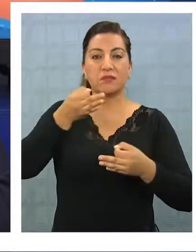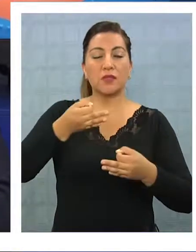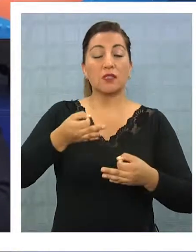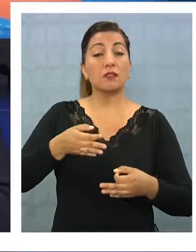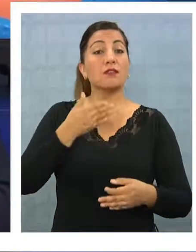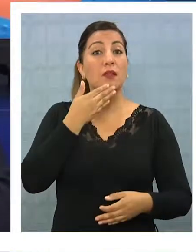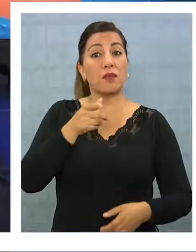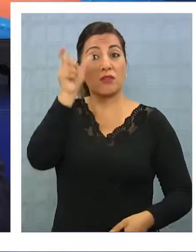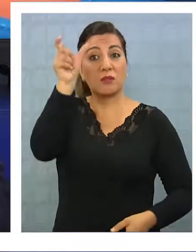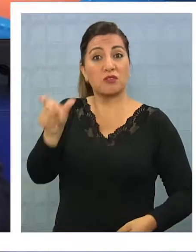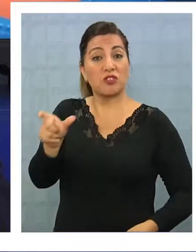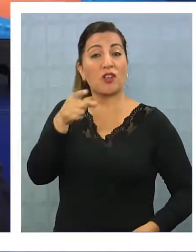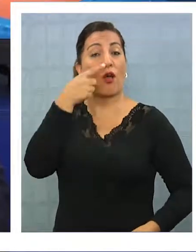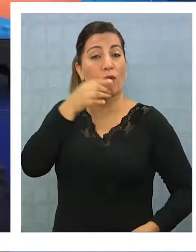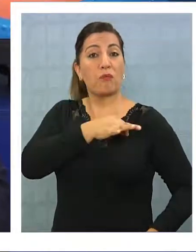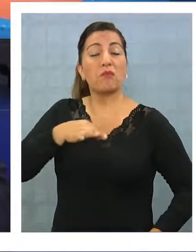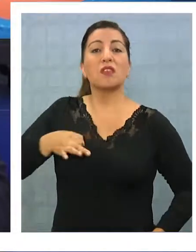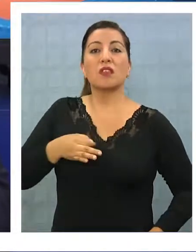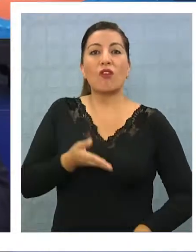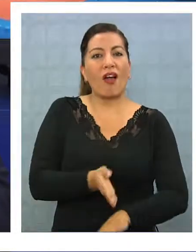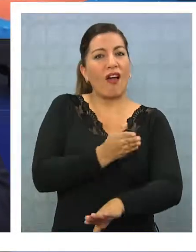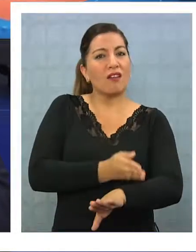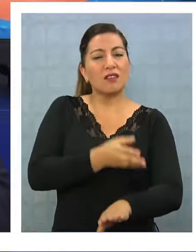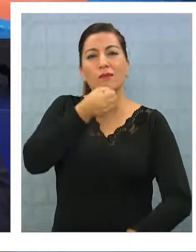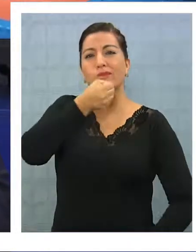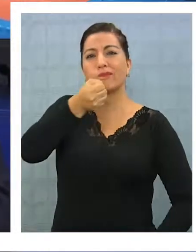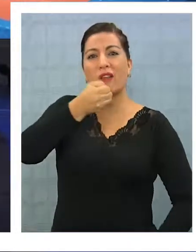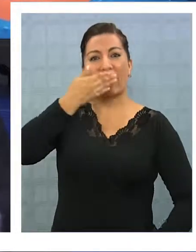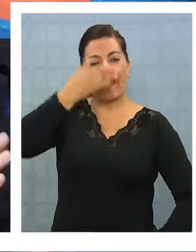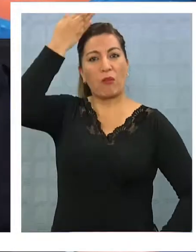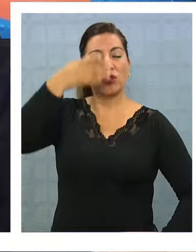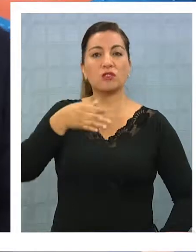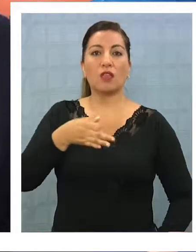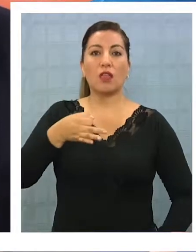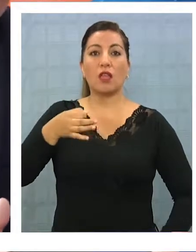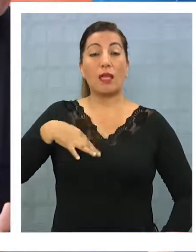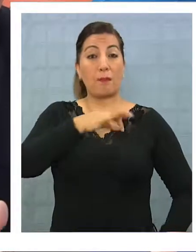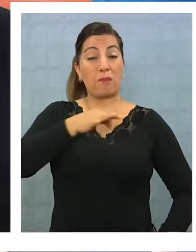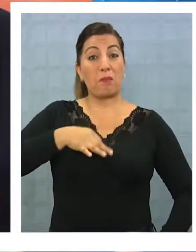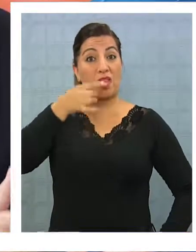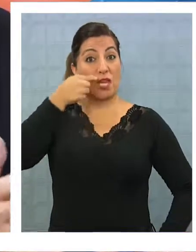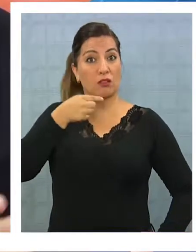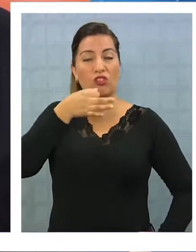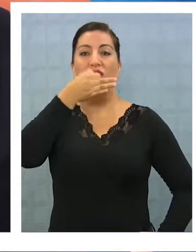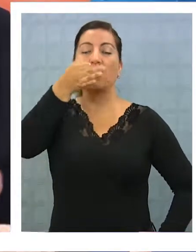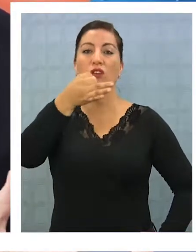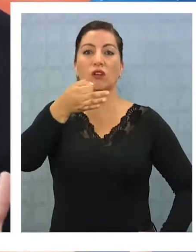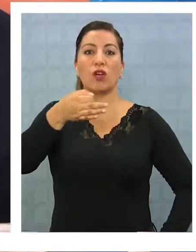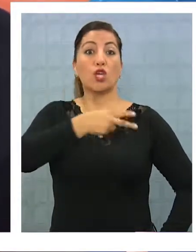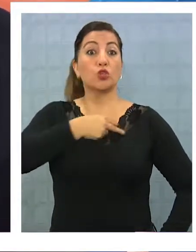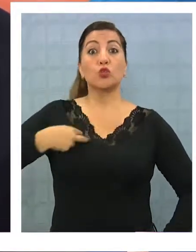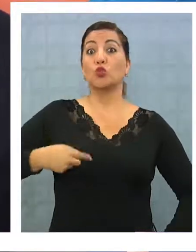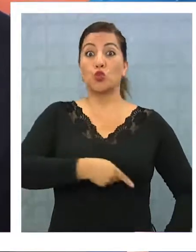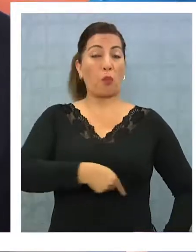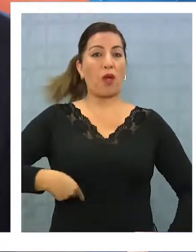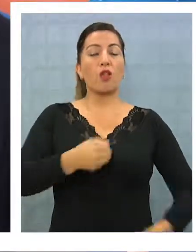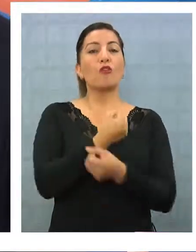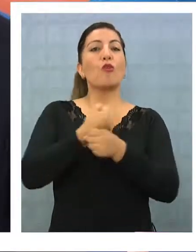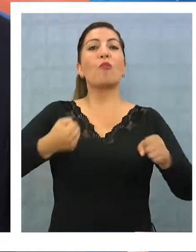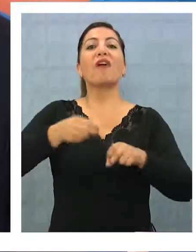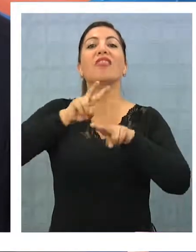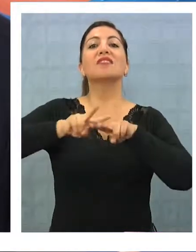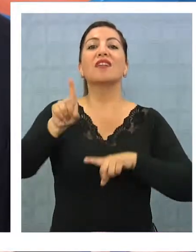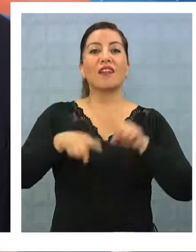mismo ministro en un par de entrevistas que se hicieron muy famosas dijo, mire, en realidad ni Superman podría haber hecho todo lo que